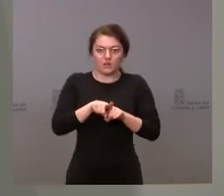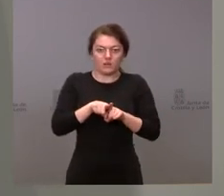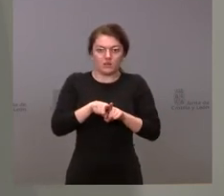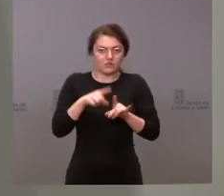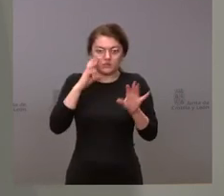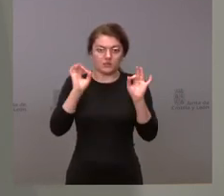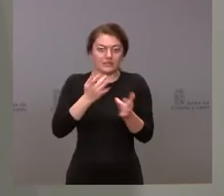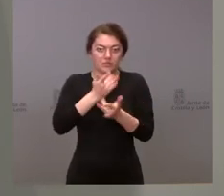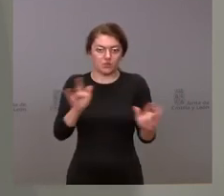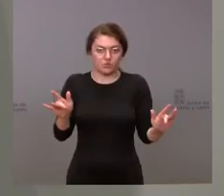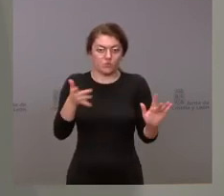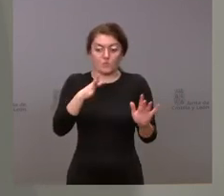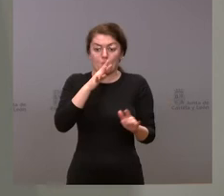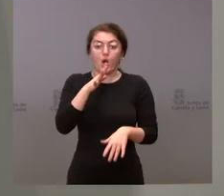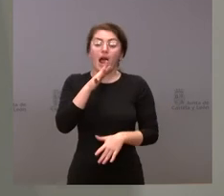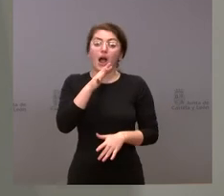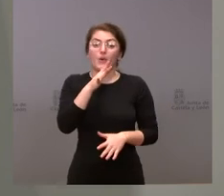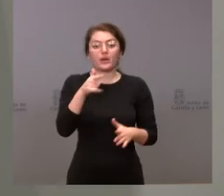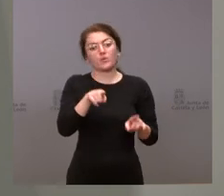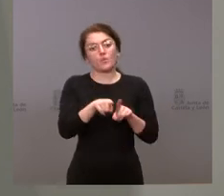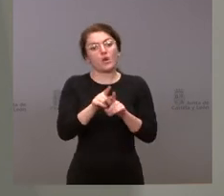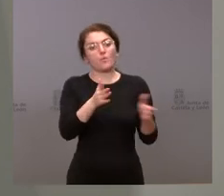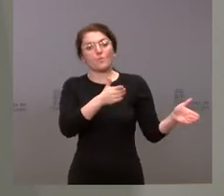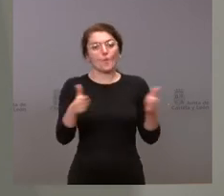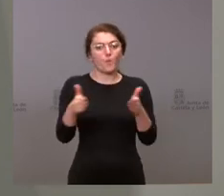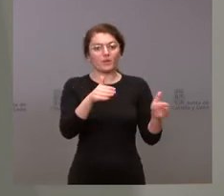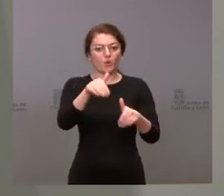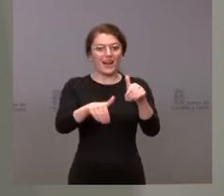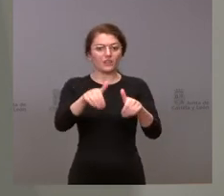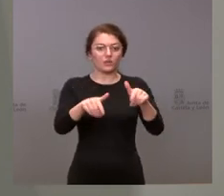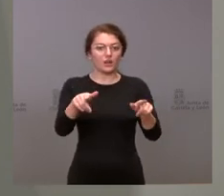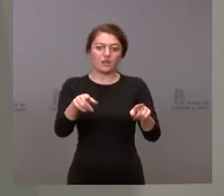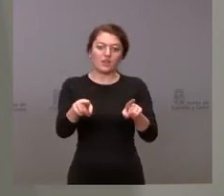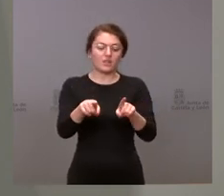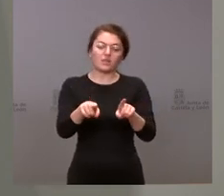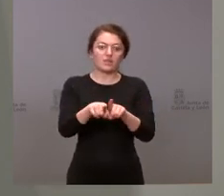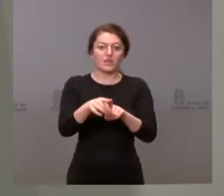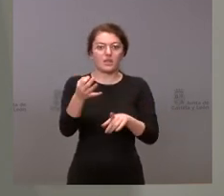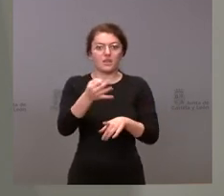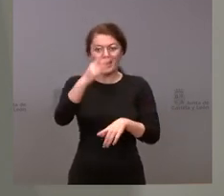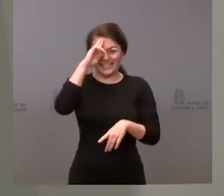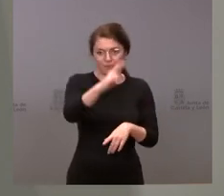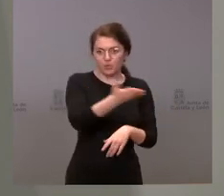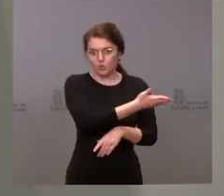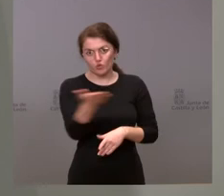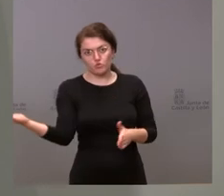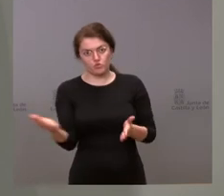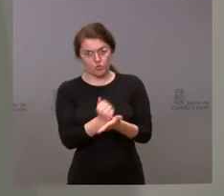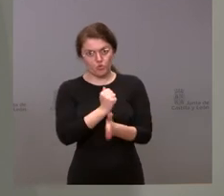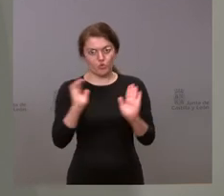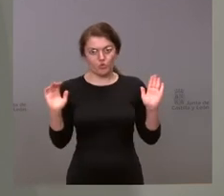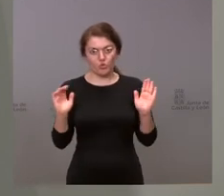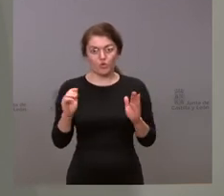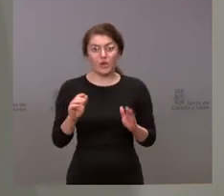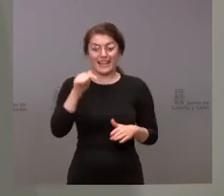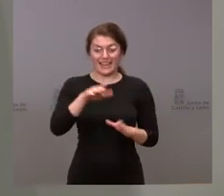momento electoral que atravesamos tengamos que ser respetuoso con todas las iniciativas y todas las propuestas que quiere la junta de castilla y léon pues